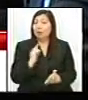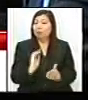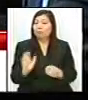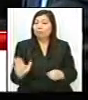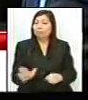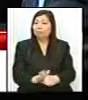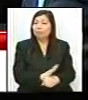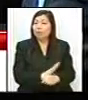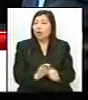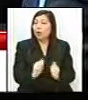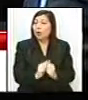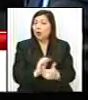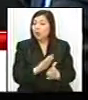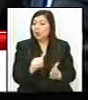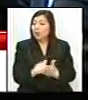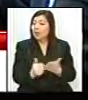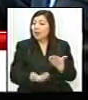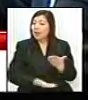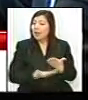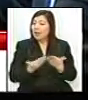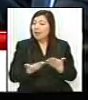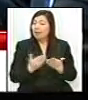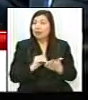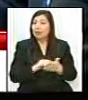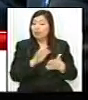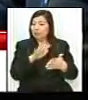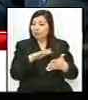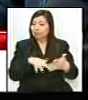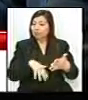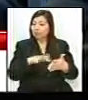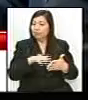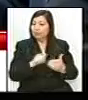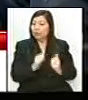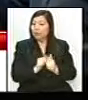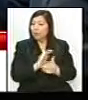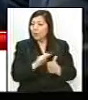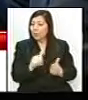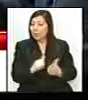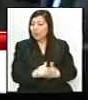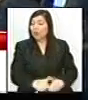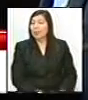llenarse con todas las facilidades, con toda la reglamentación, con todas